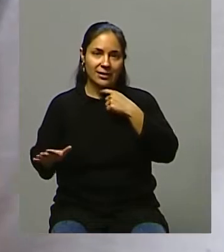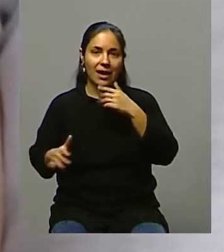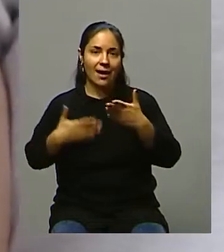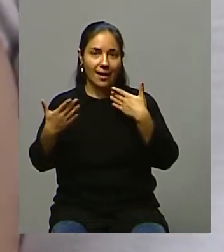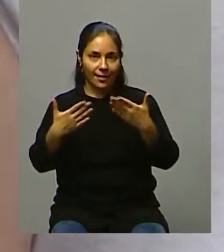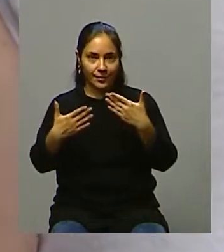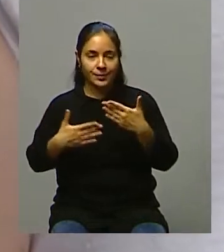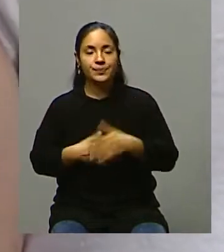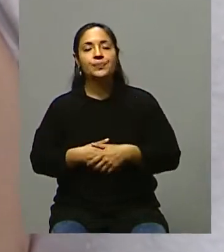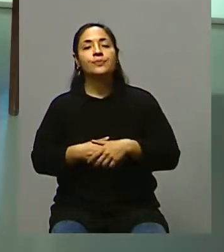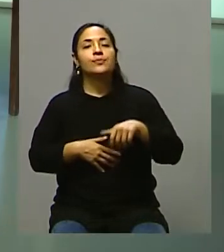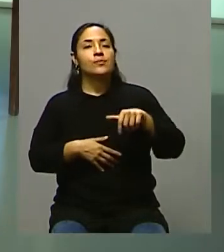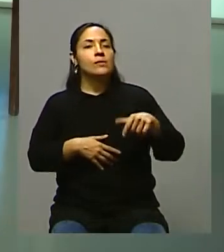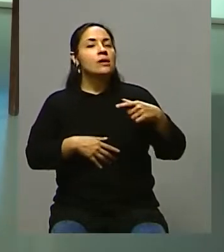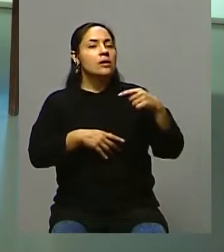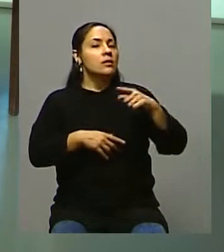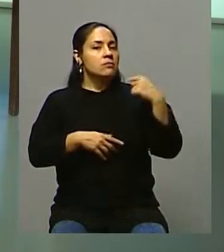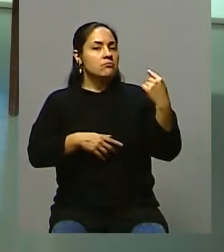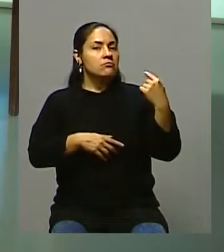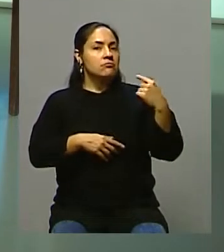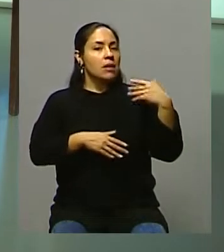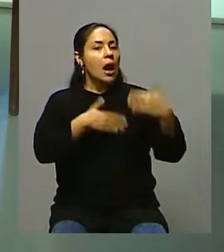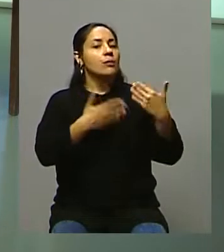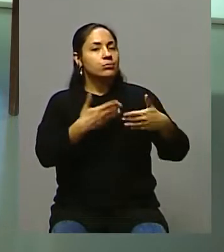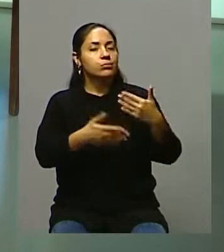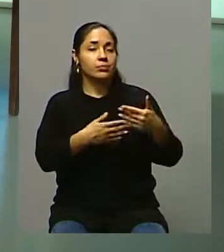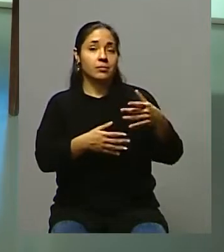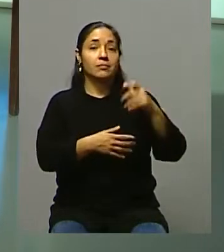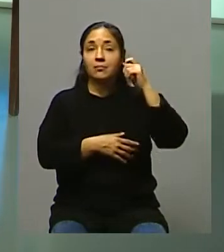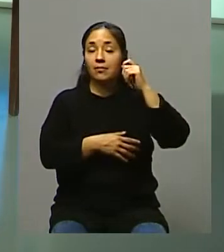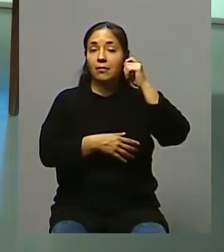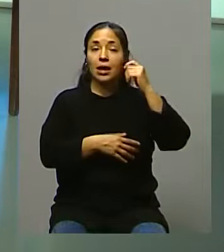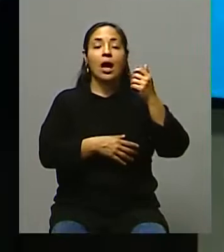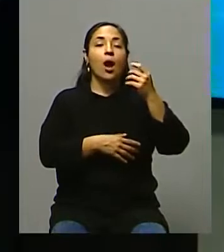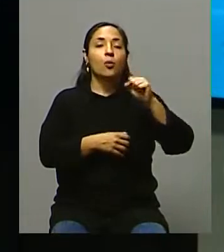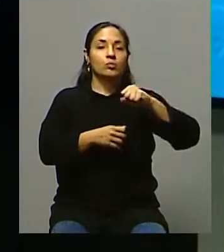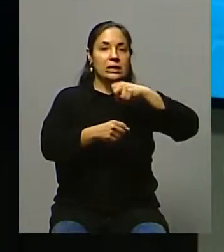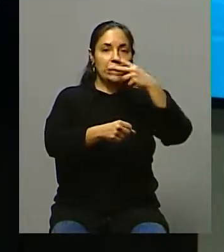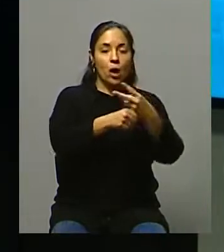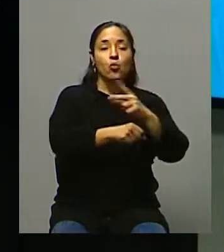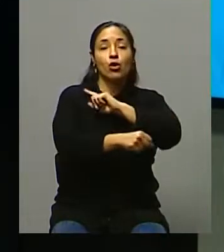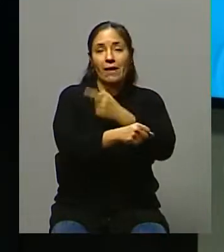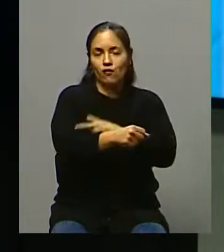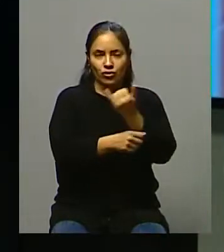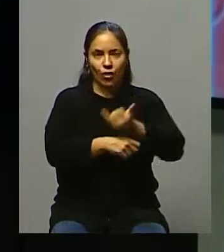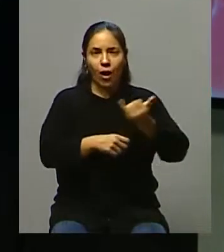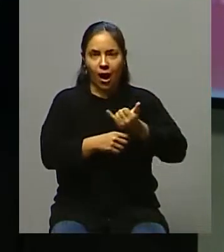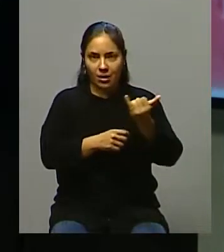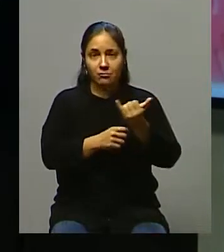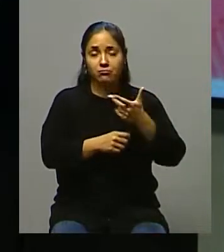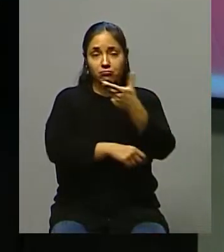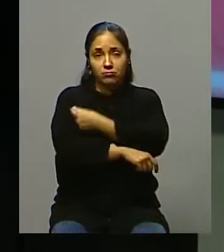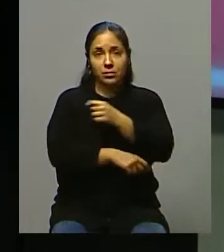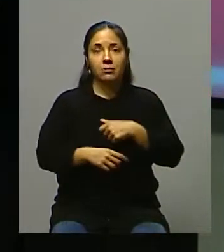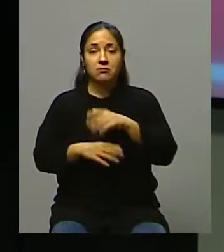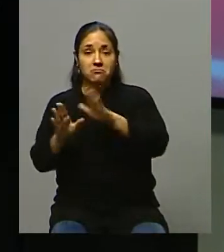avanzando ya vamos por la cuarta para mayores de dosis, el segundo Sí, refuerzo. segundo refuerzo Y los más chicos